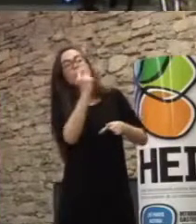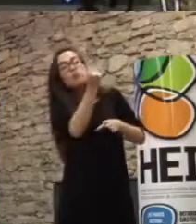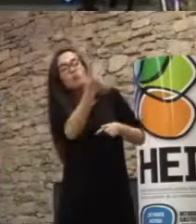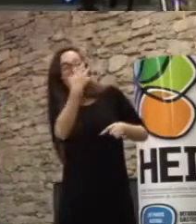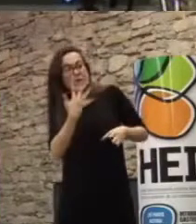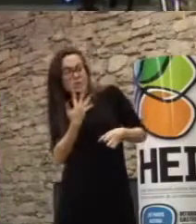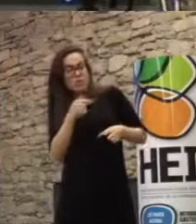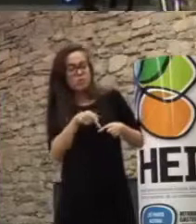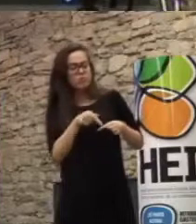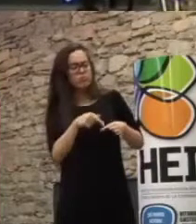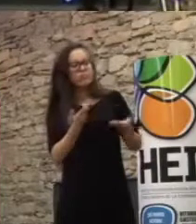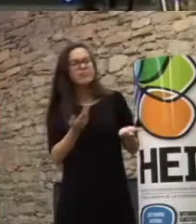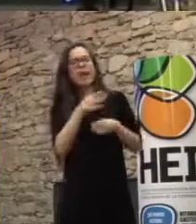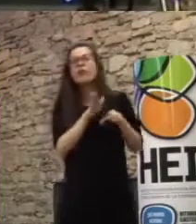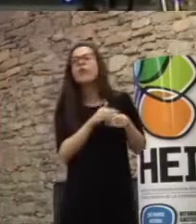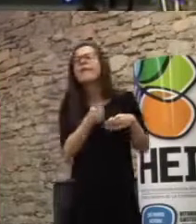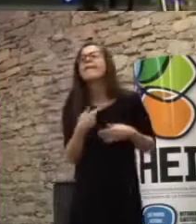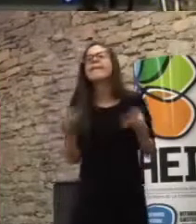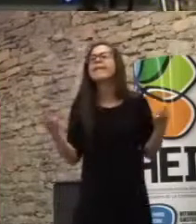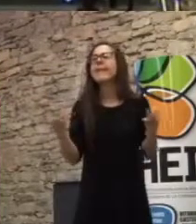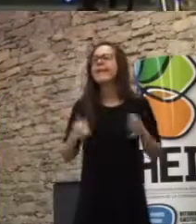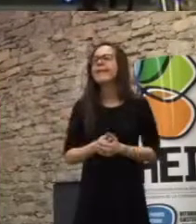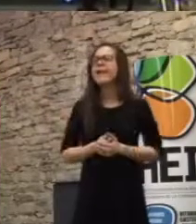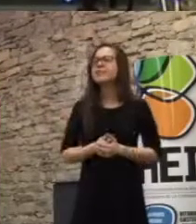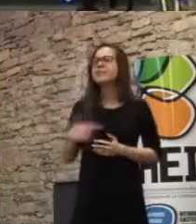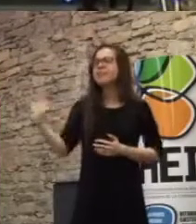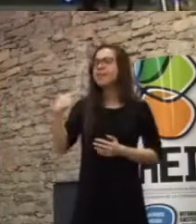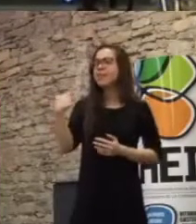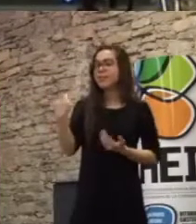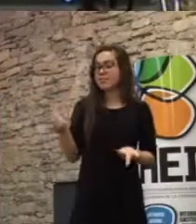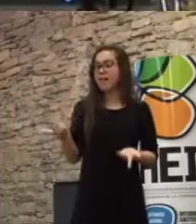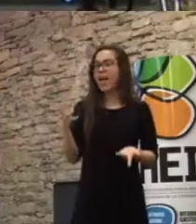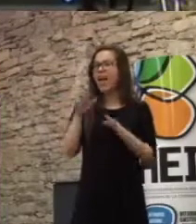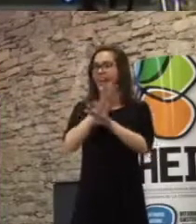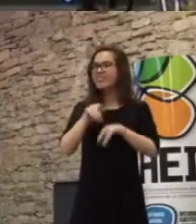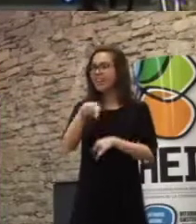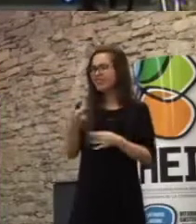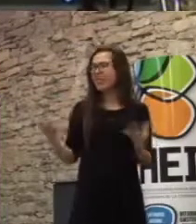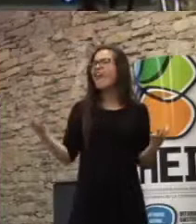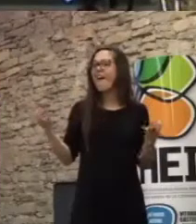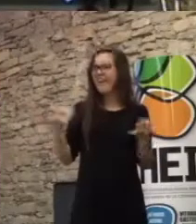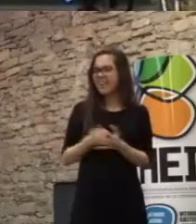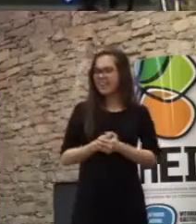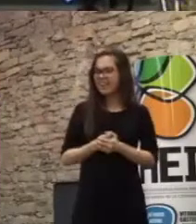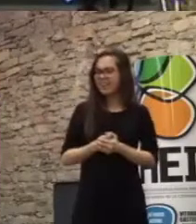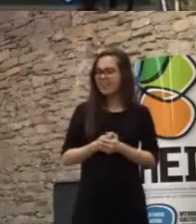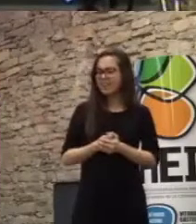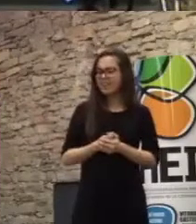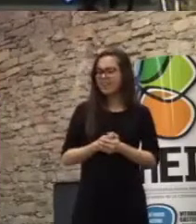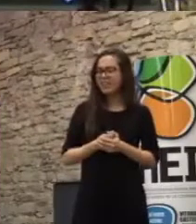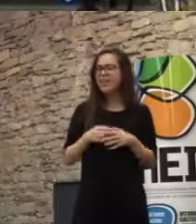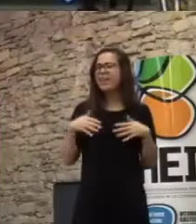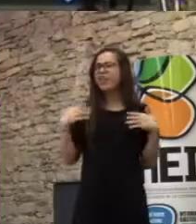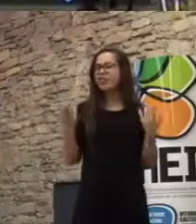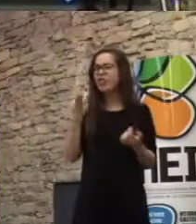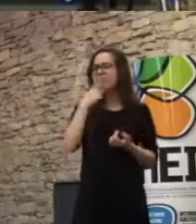un quinto es una fracción que una fracción que es una fracción no fracción es un quebrado un quebrado que es un quebrado goma y entonces el